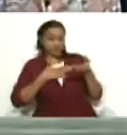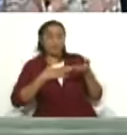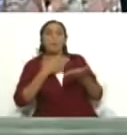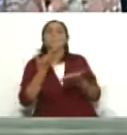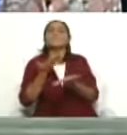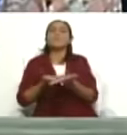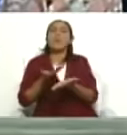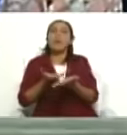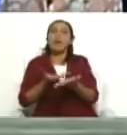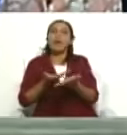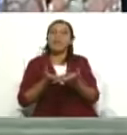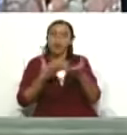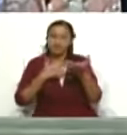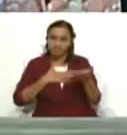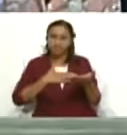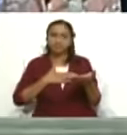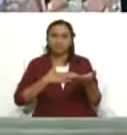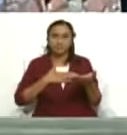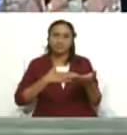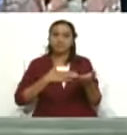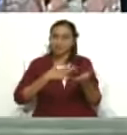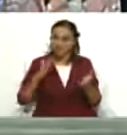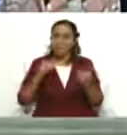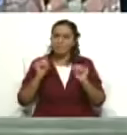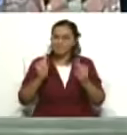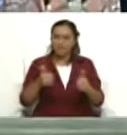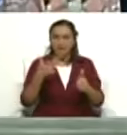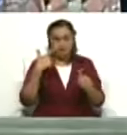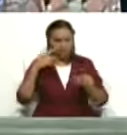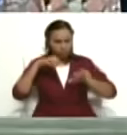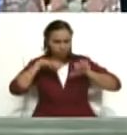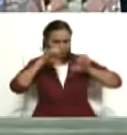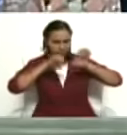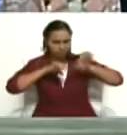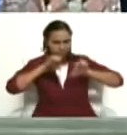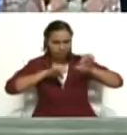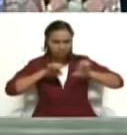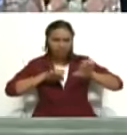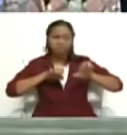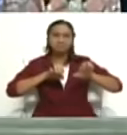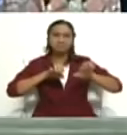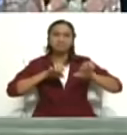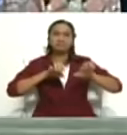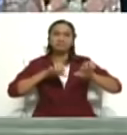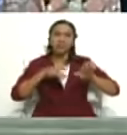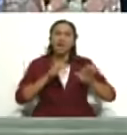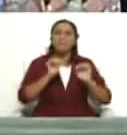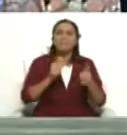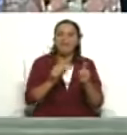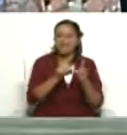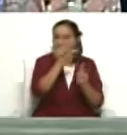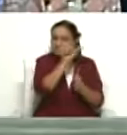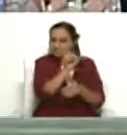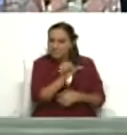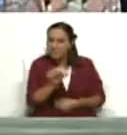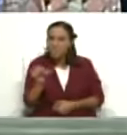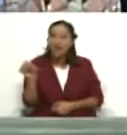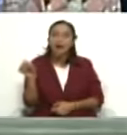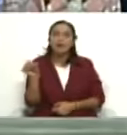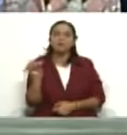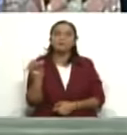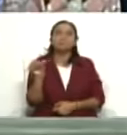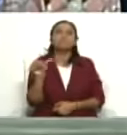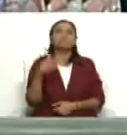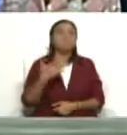que empezaremos a evaluar a partir pues de esta semana. Así pues